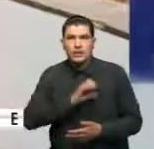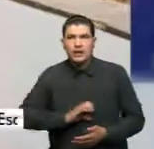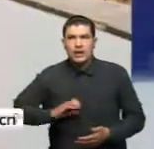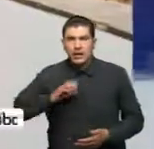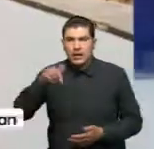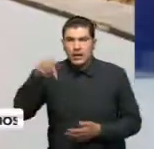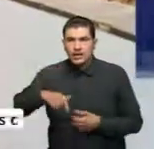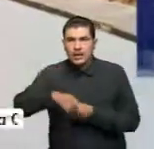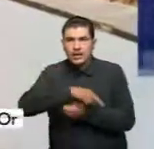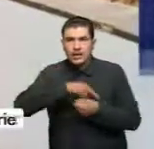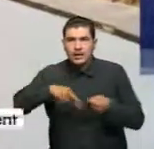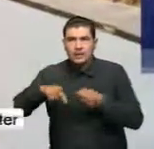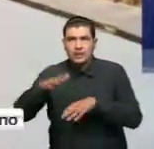que genere motivación en los turistas